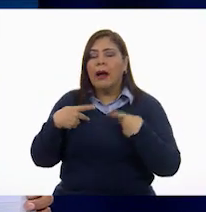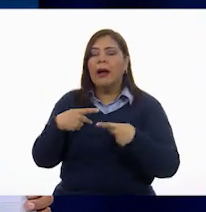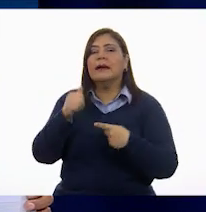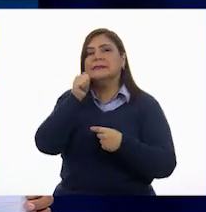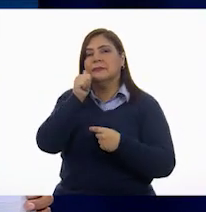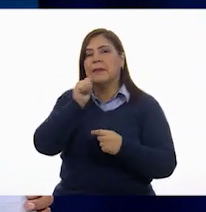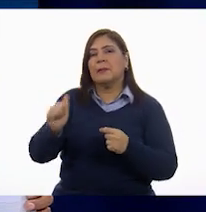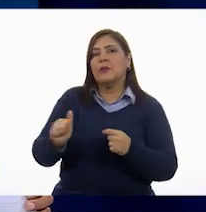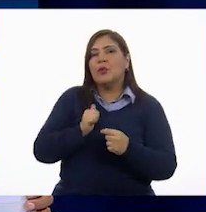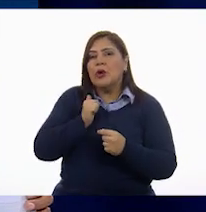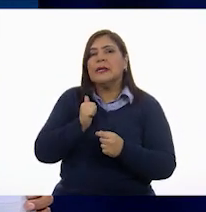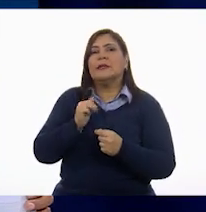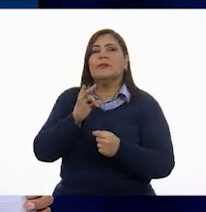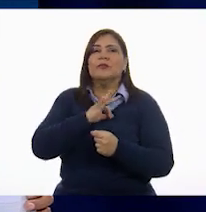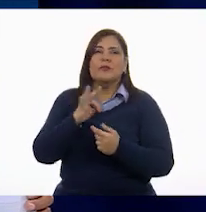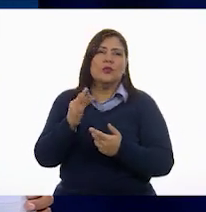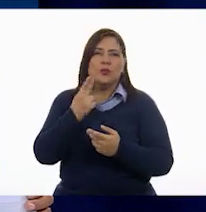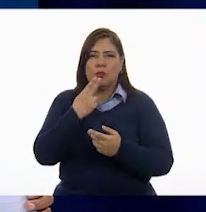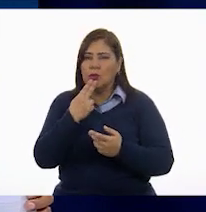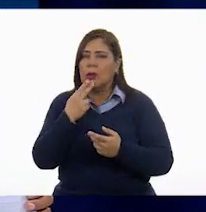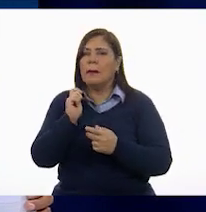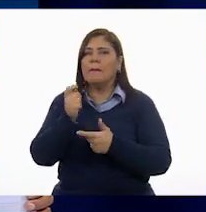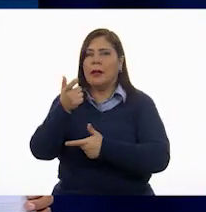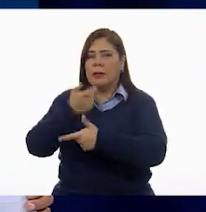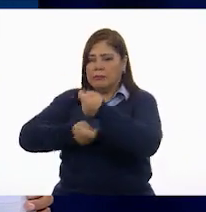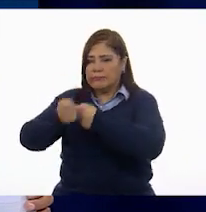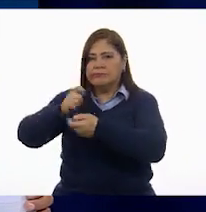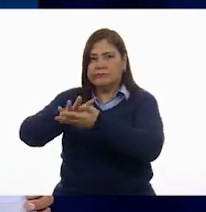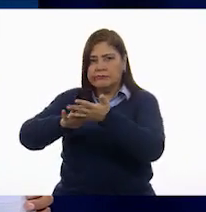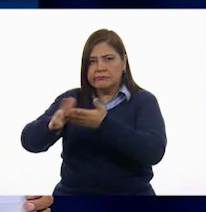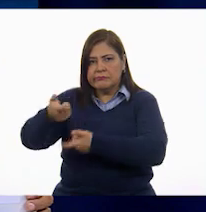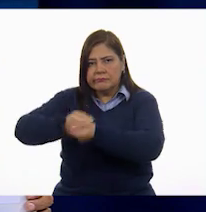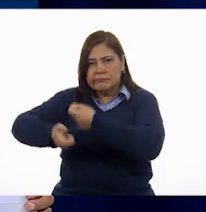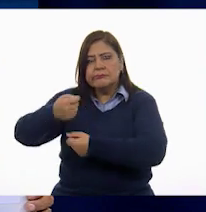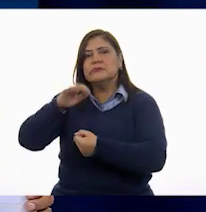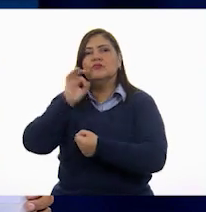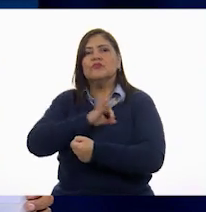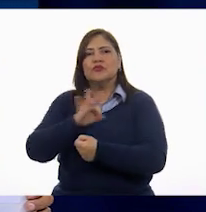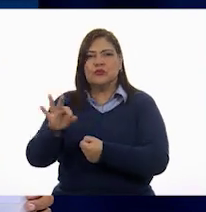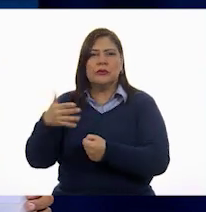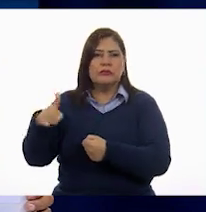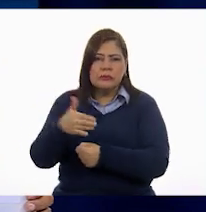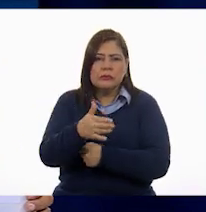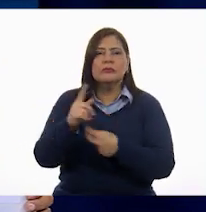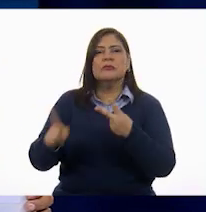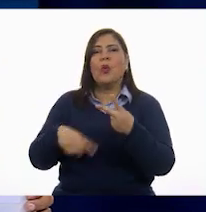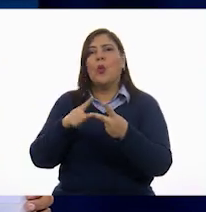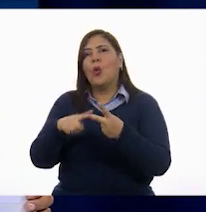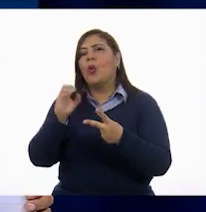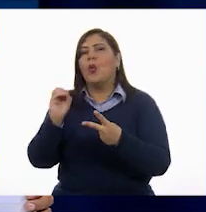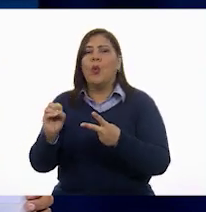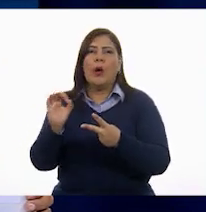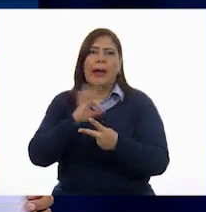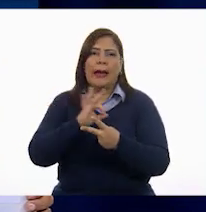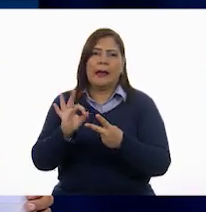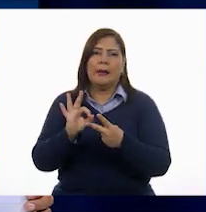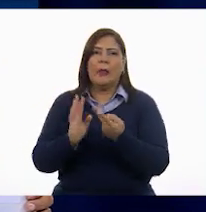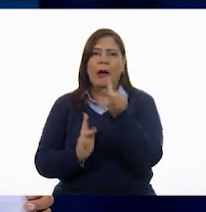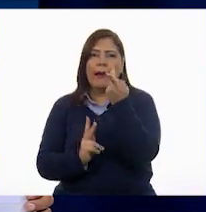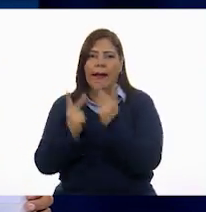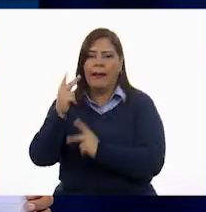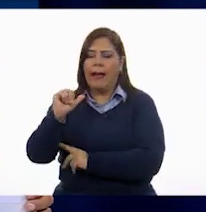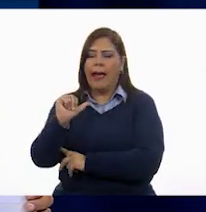aprovecha. Bien. Estamos hablando de la pesca, estamos hablando de algunos productos vegetales, como puede ser las algas